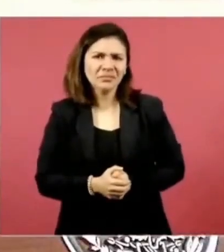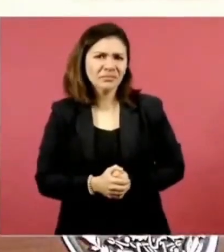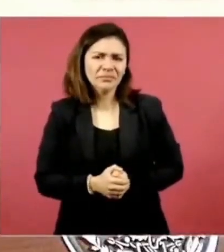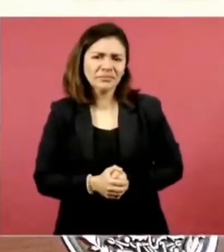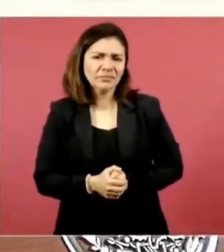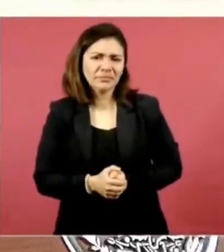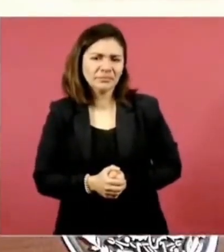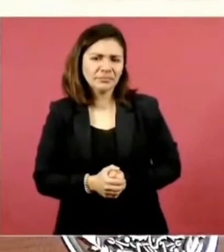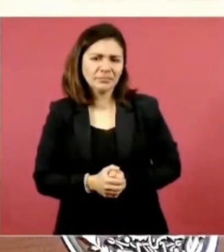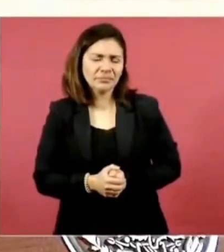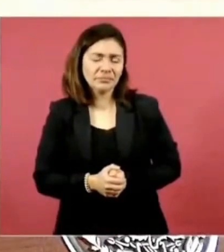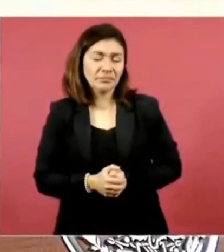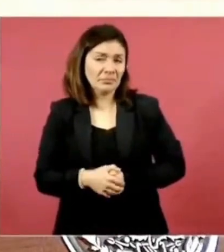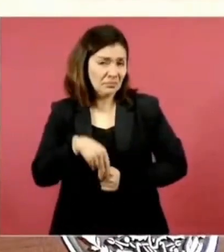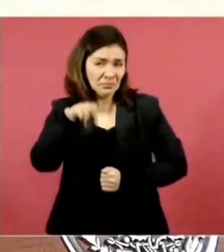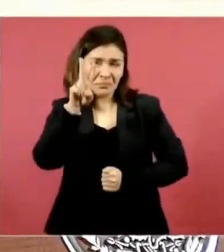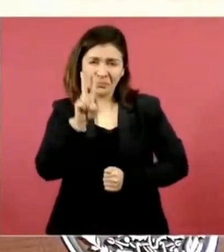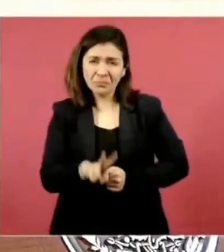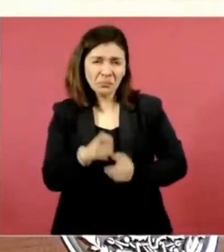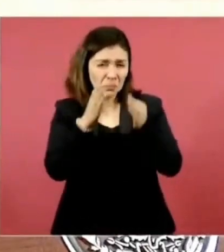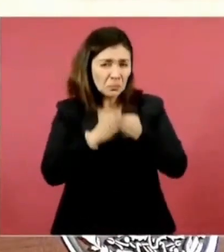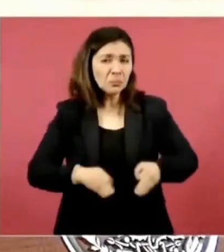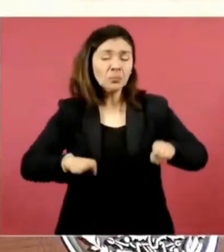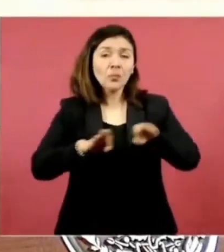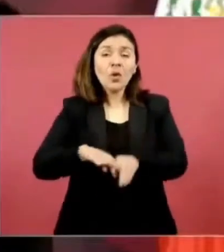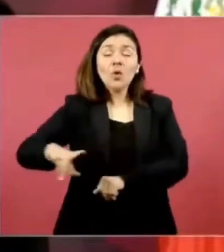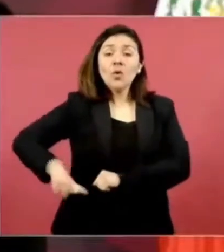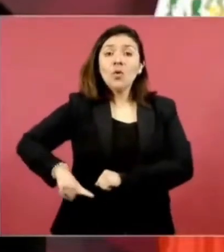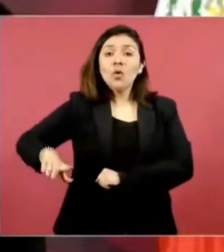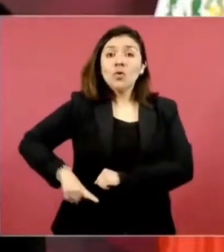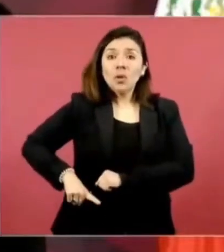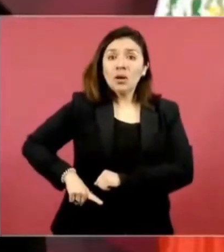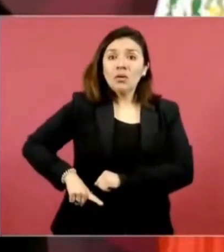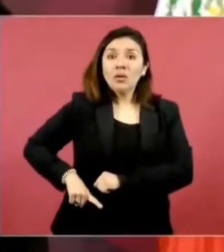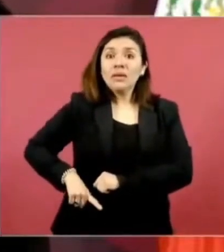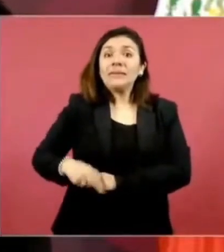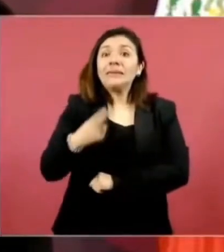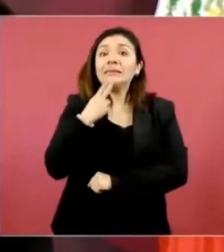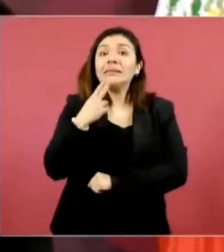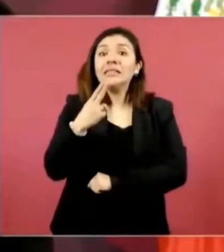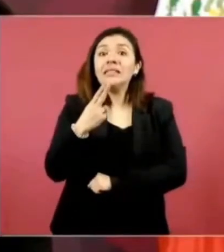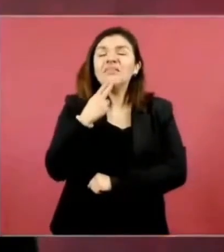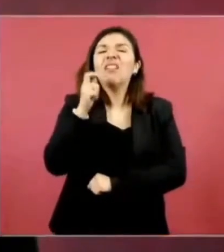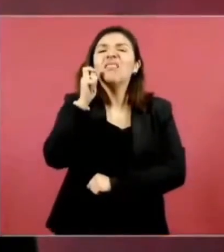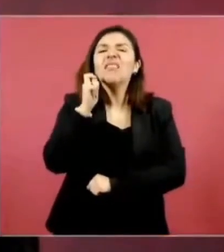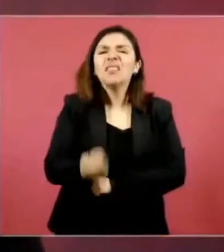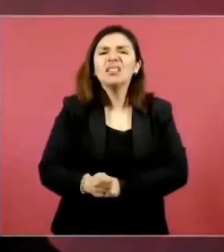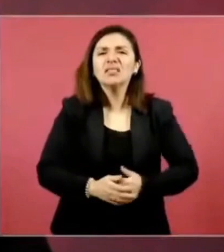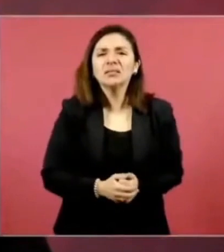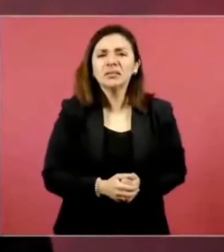El fin último de un Estado, de un gobierno, es